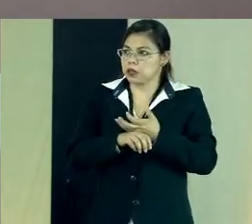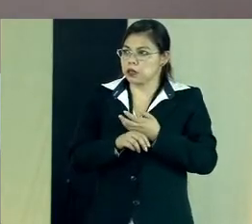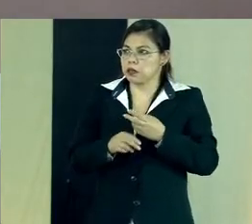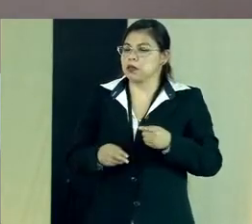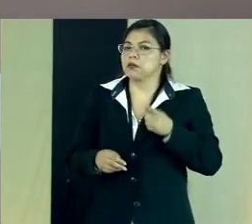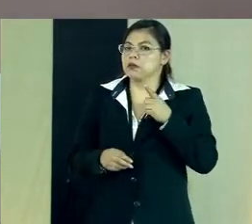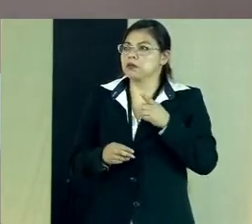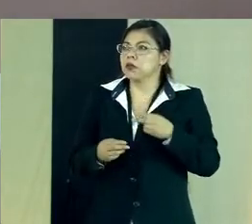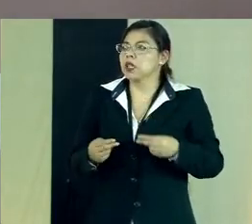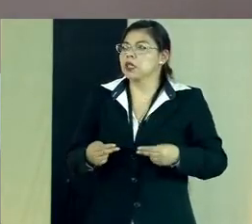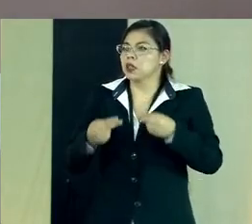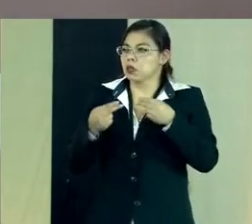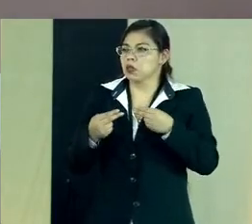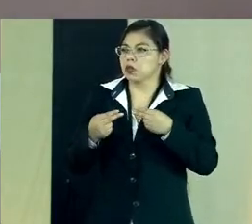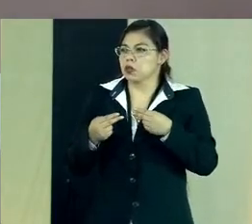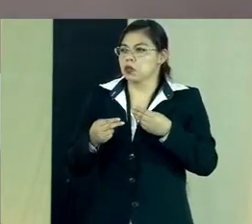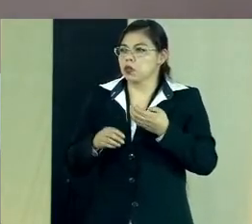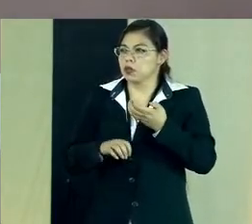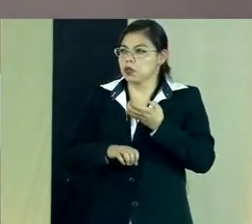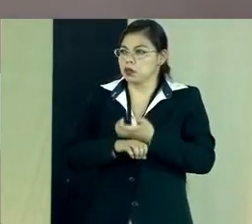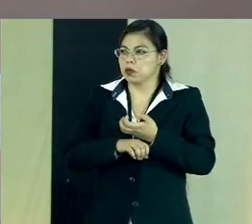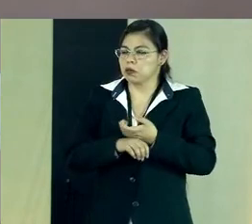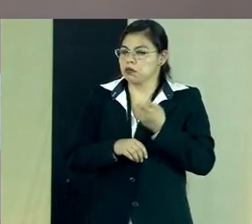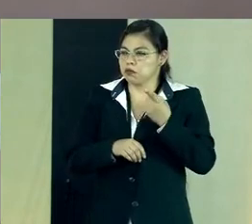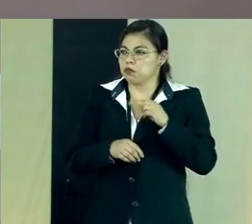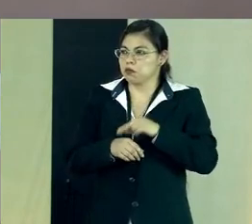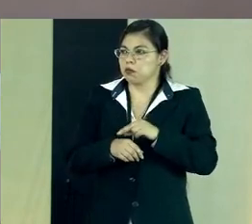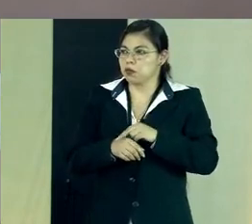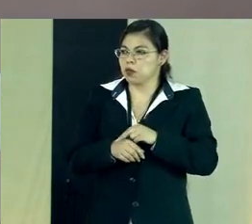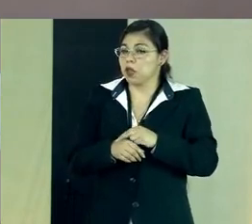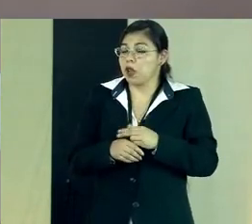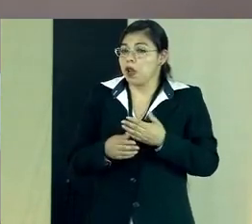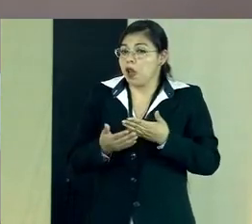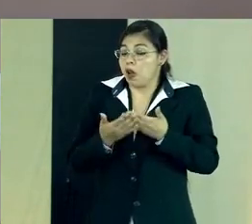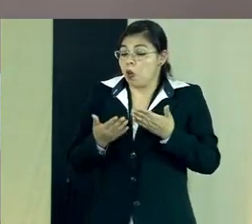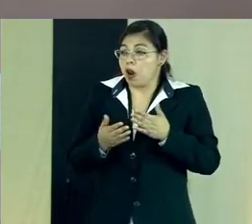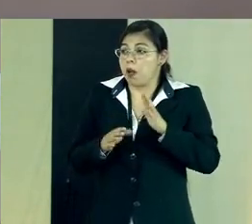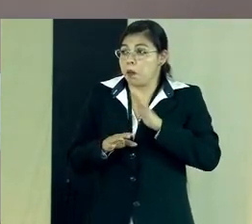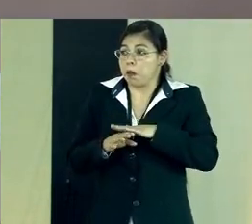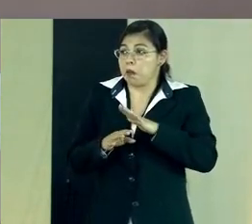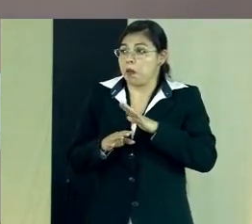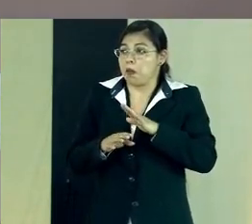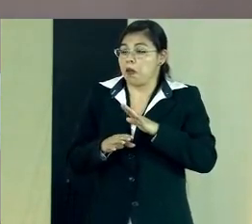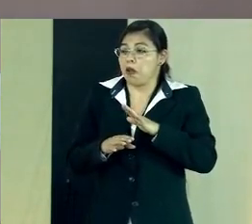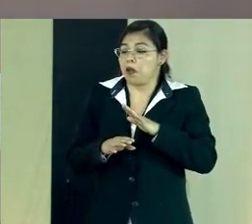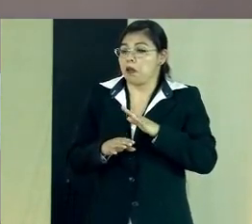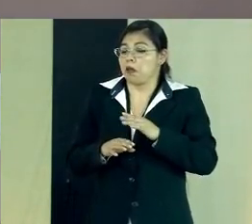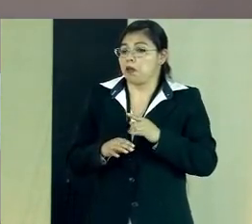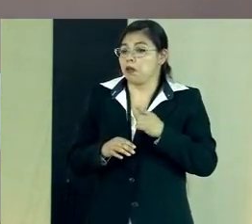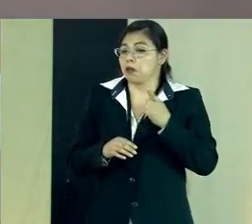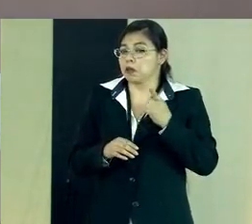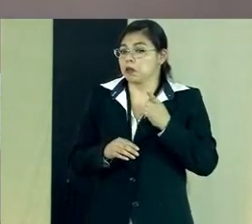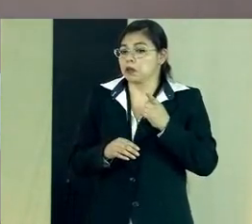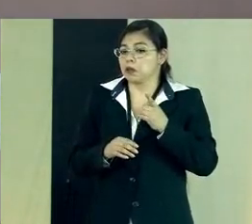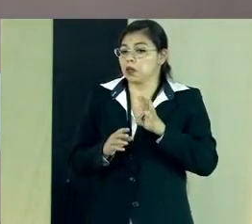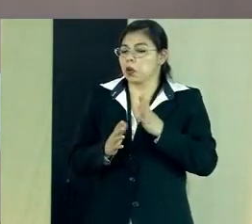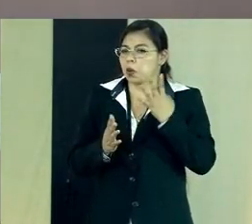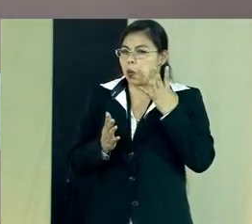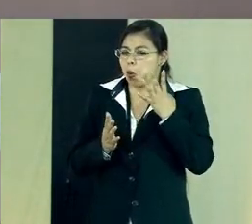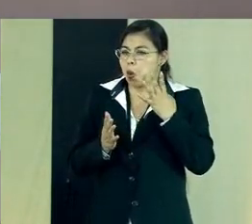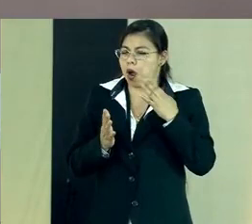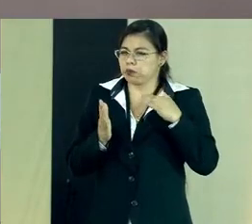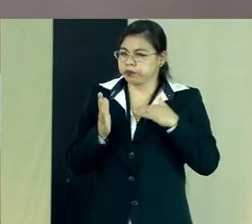de la medicina en eeuu se ha convertido en el mayor negocio en la planeta 4 trillones